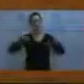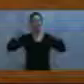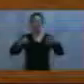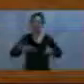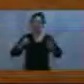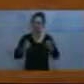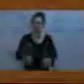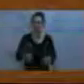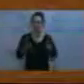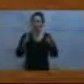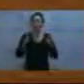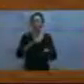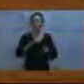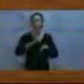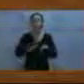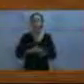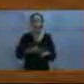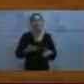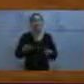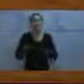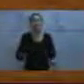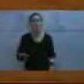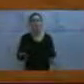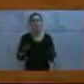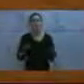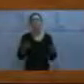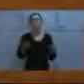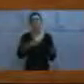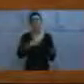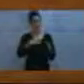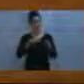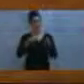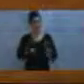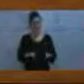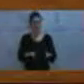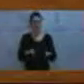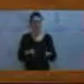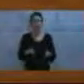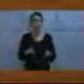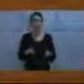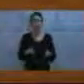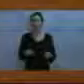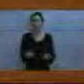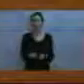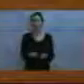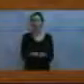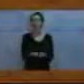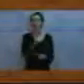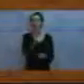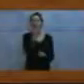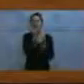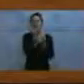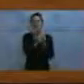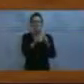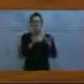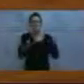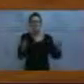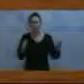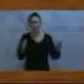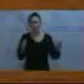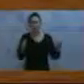medios correctos y adecuados para que nuestra región no sea la más envejecida de